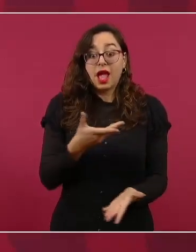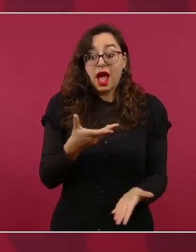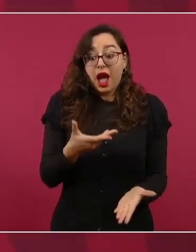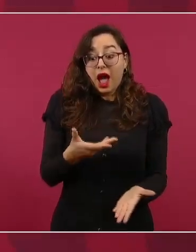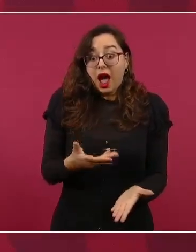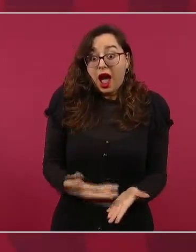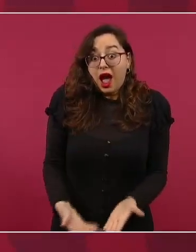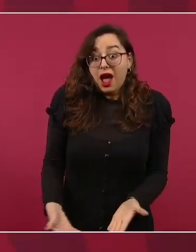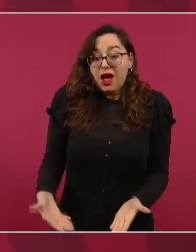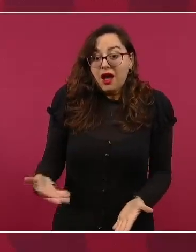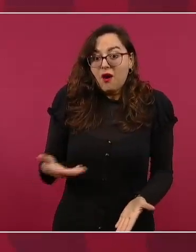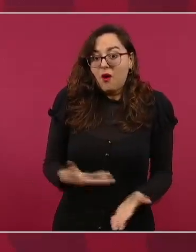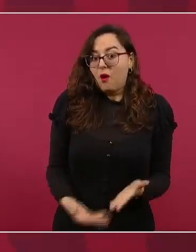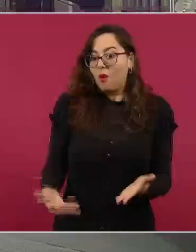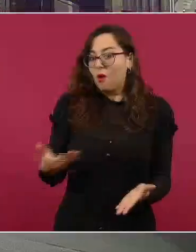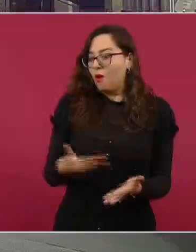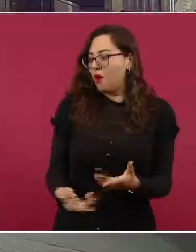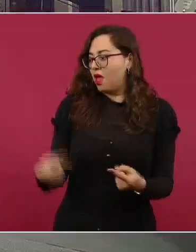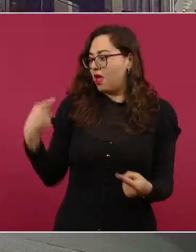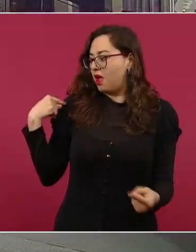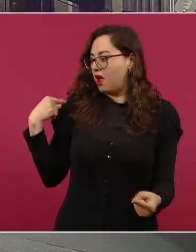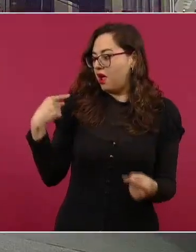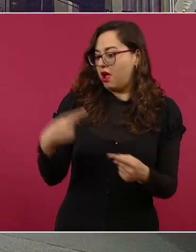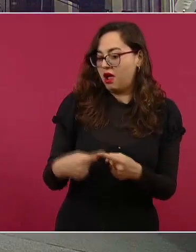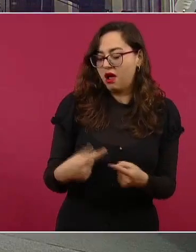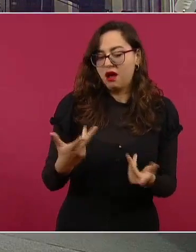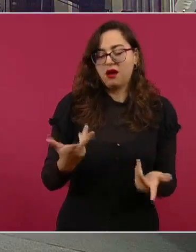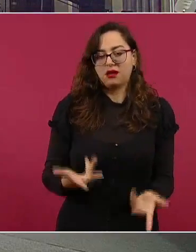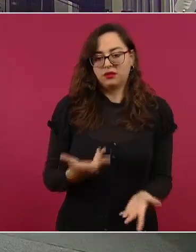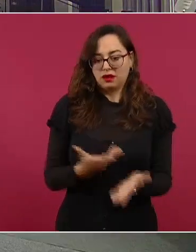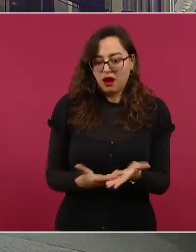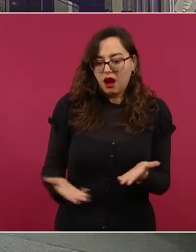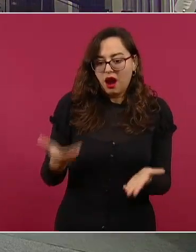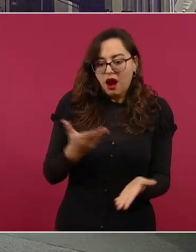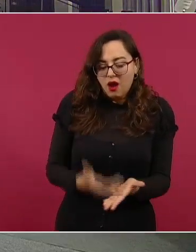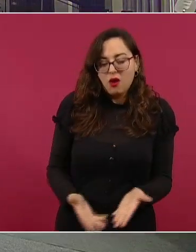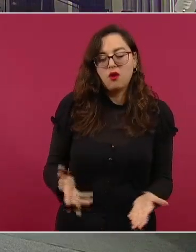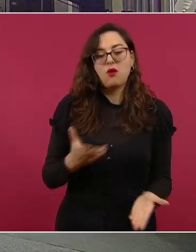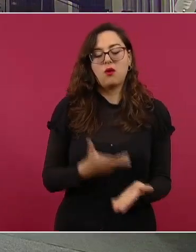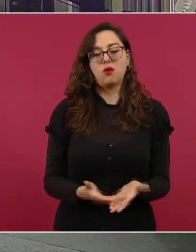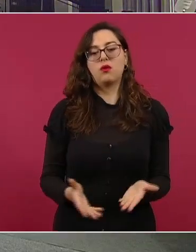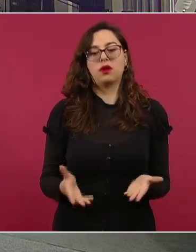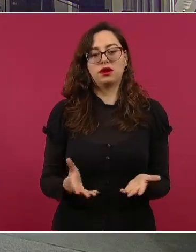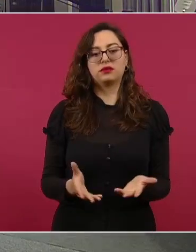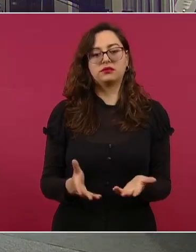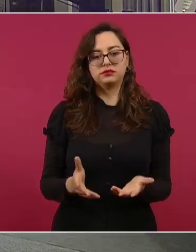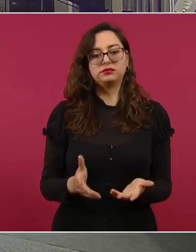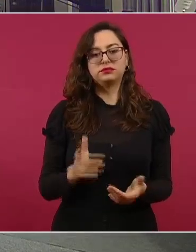existe una prensa vendida, alquilada,